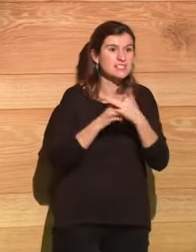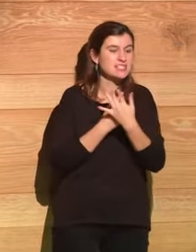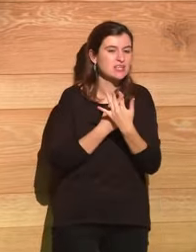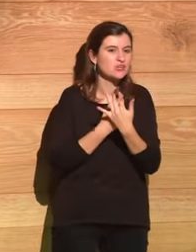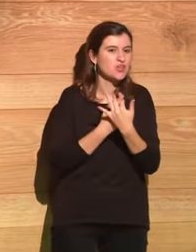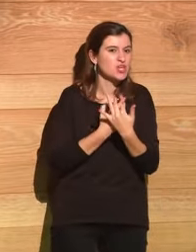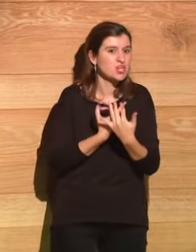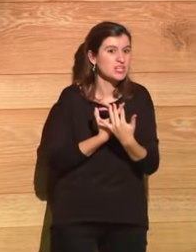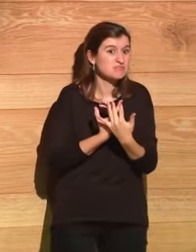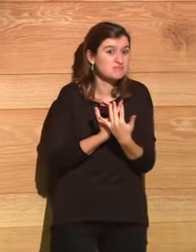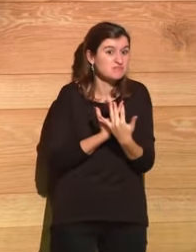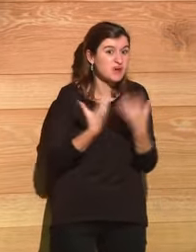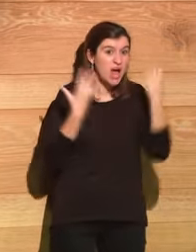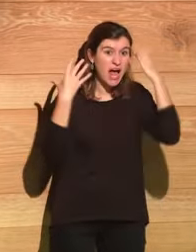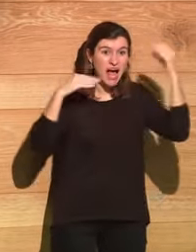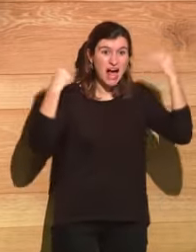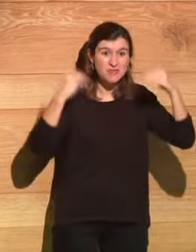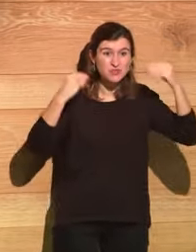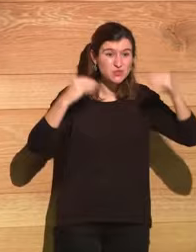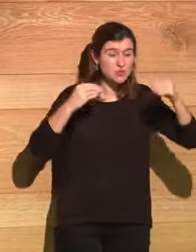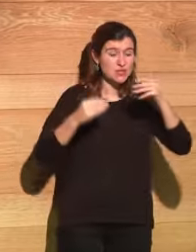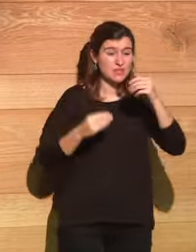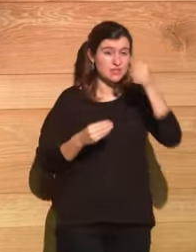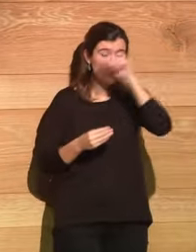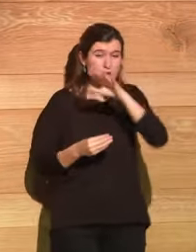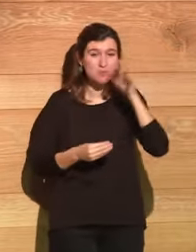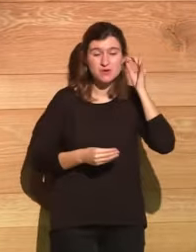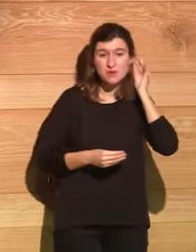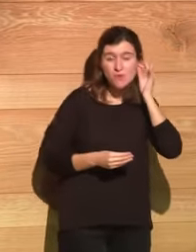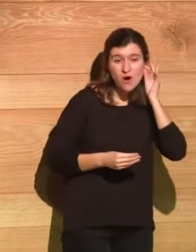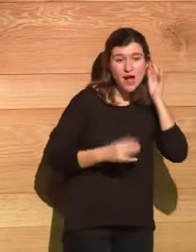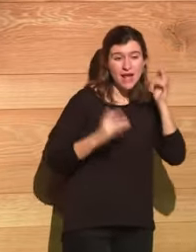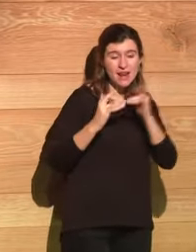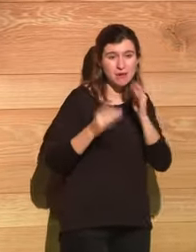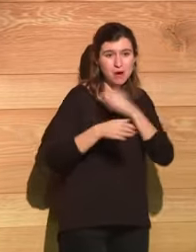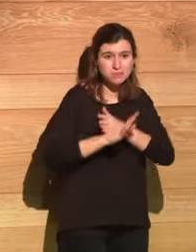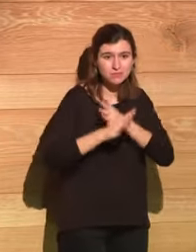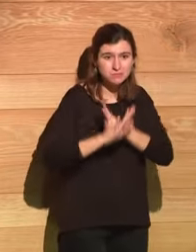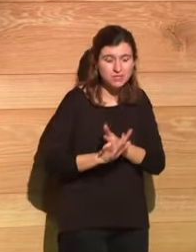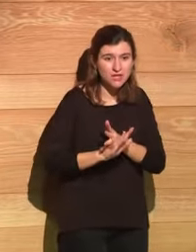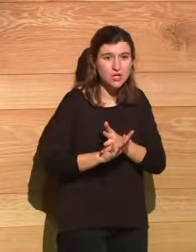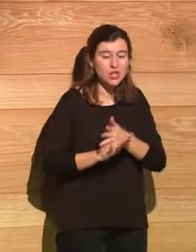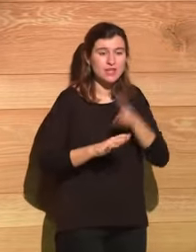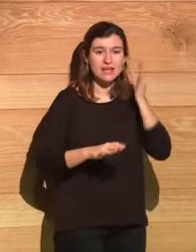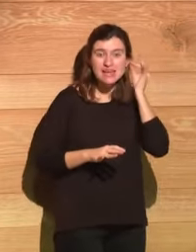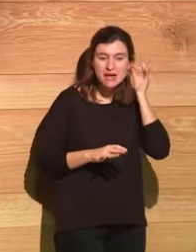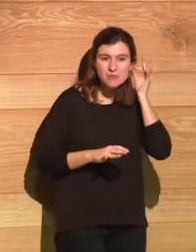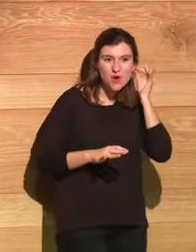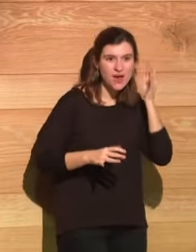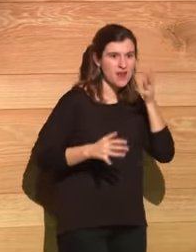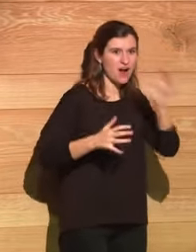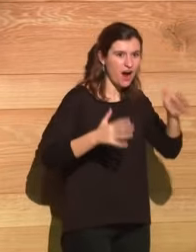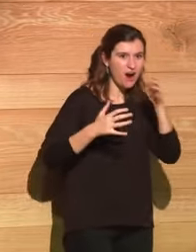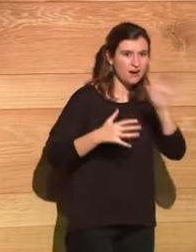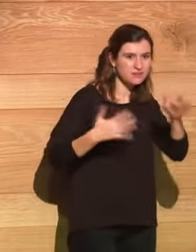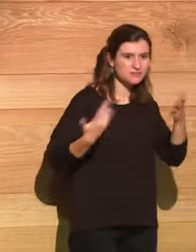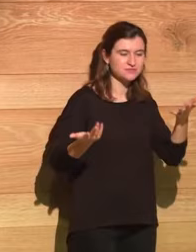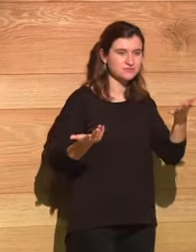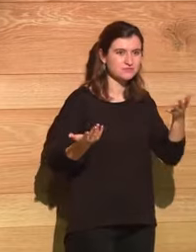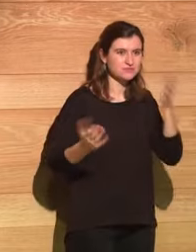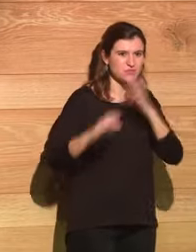un tío y una tía en la cama, y al final, gritando ella, como suele gritar, como ahí con los pelos así y tal,